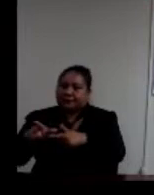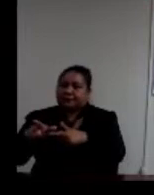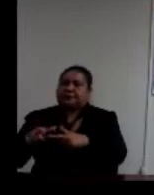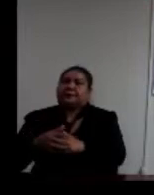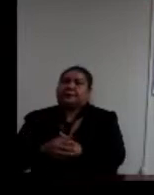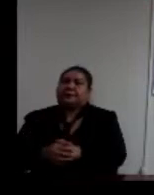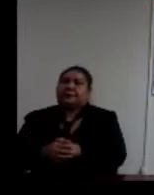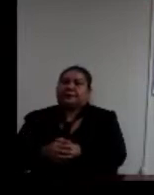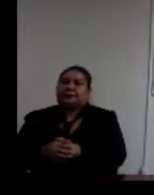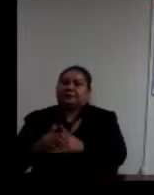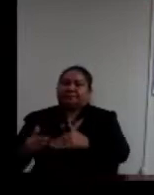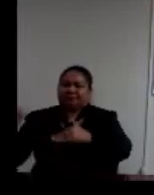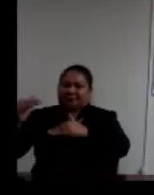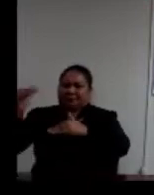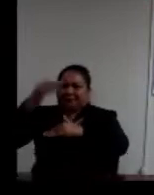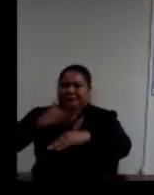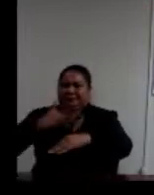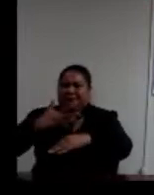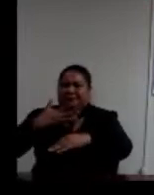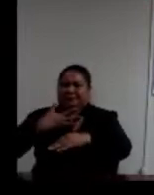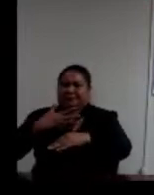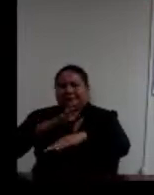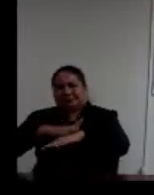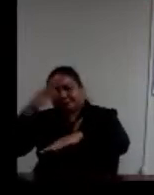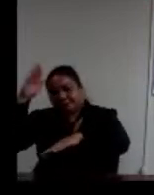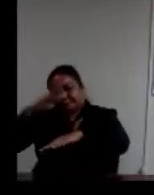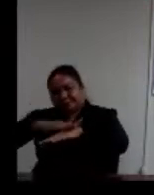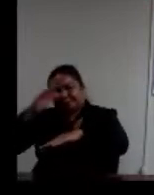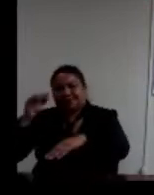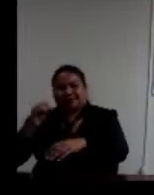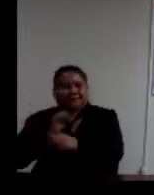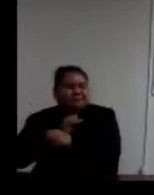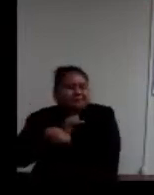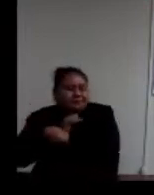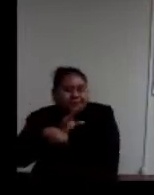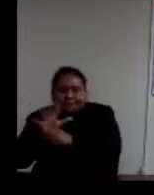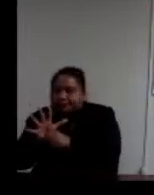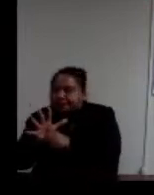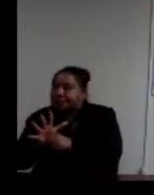tiene niveles muy altos de dopamina es básicamente imposible.